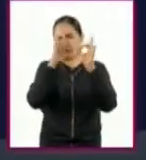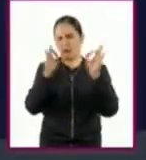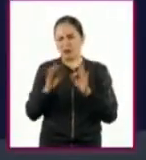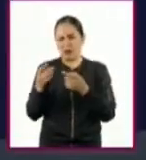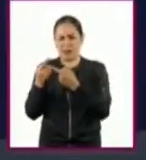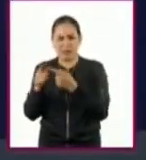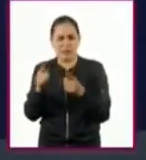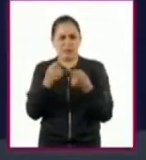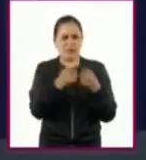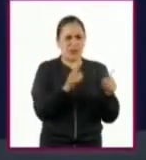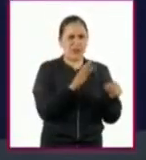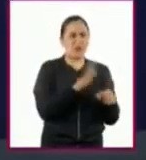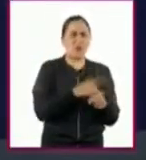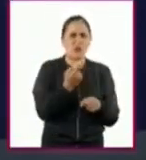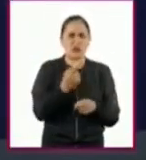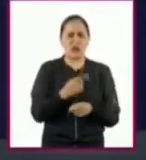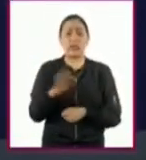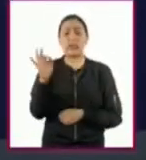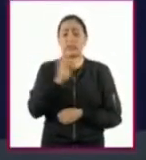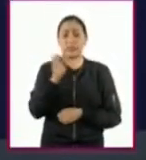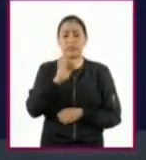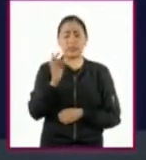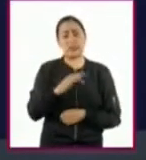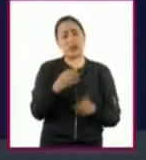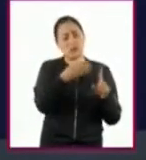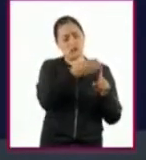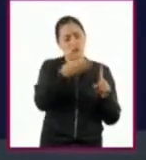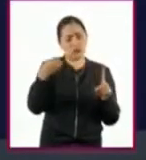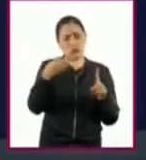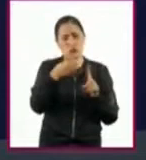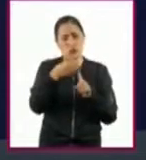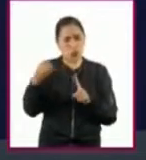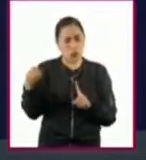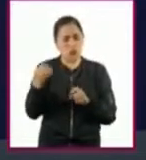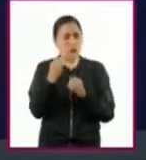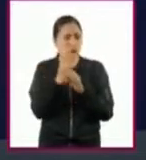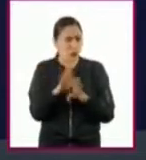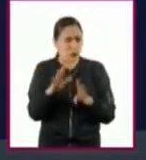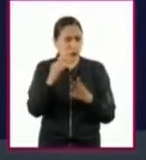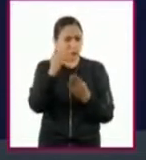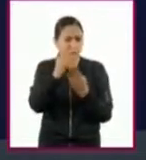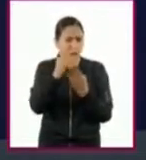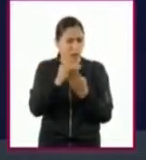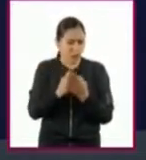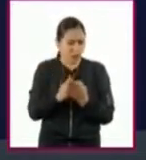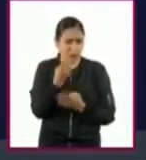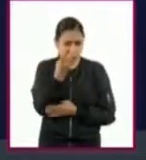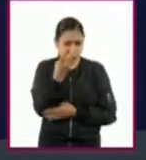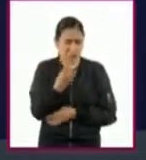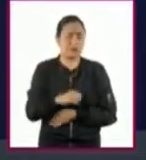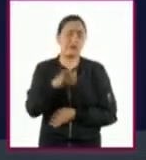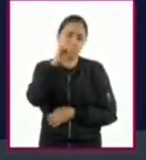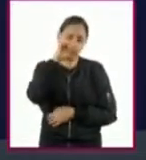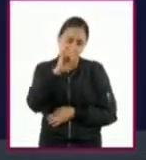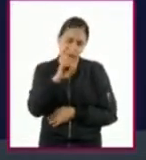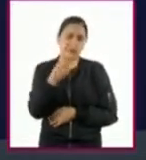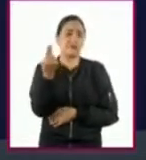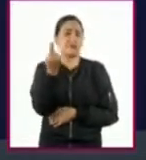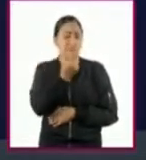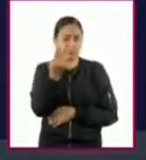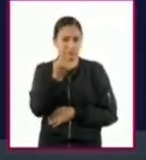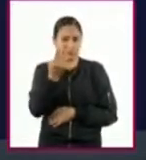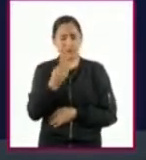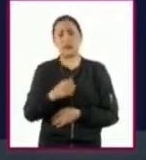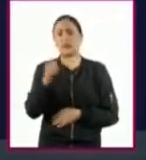están pensando que el error está en el orden de los trazos y las posiciones de las magnitudes, están en lo correcto. Al momento de mencionar las